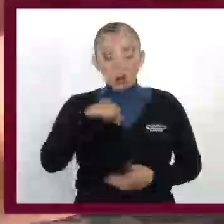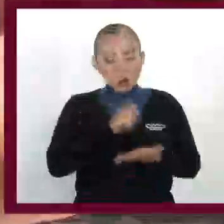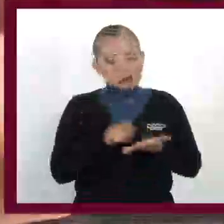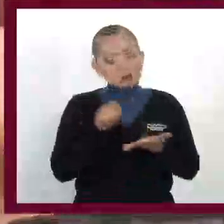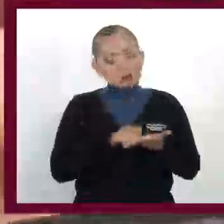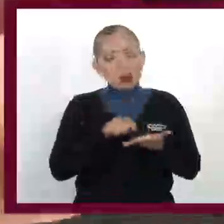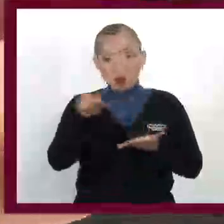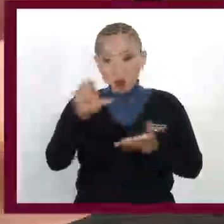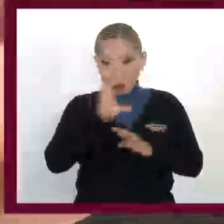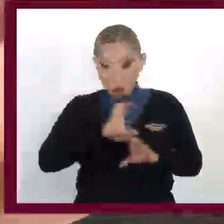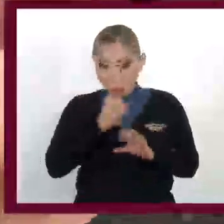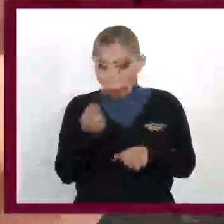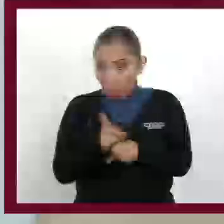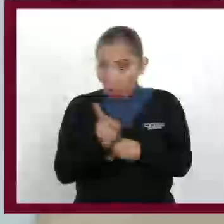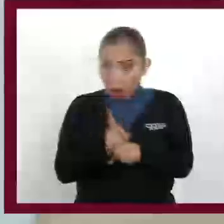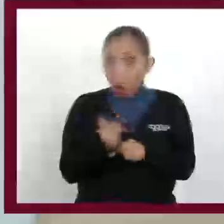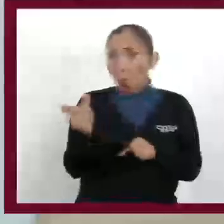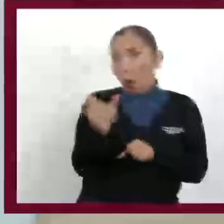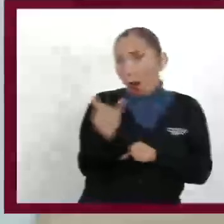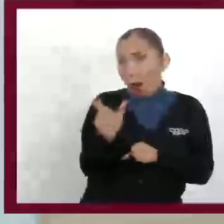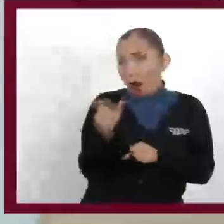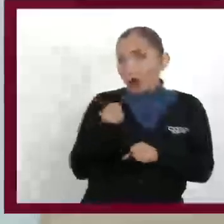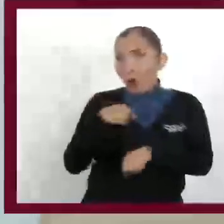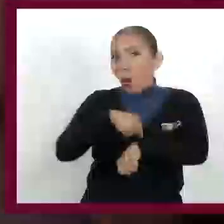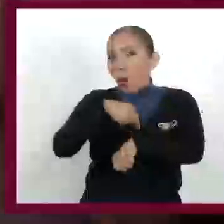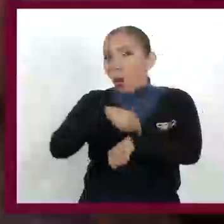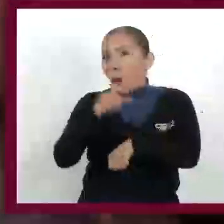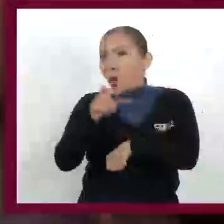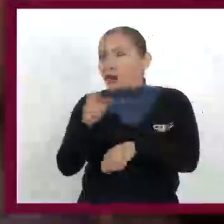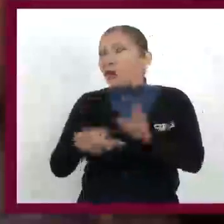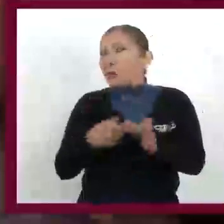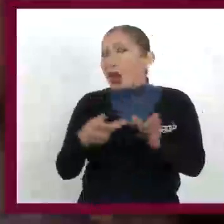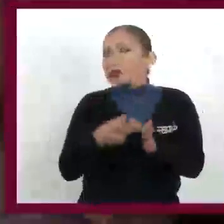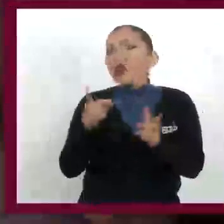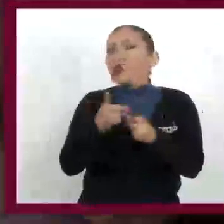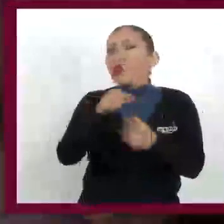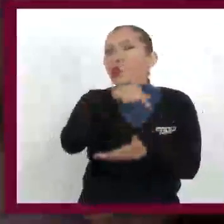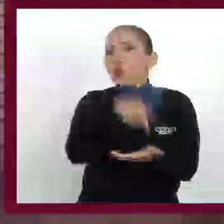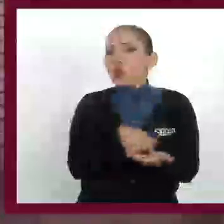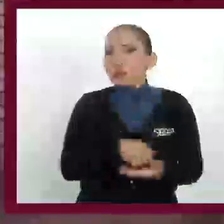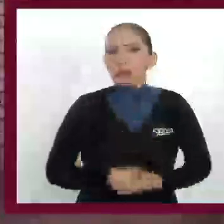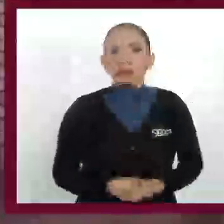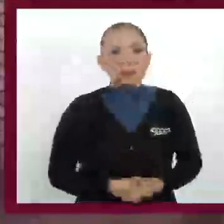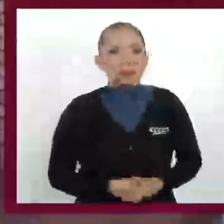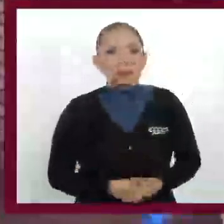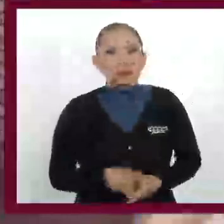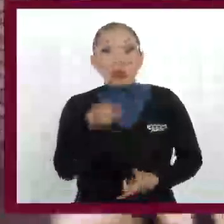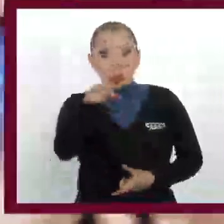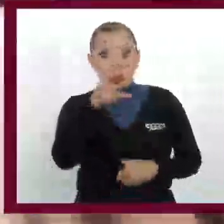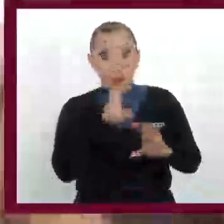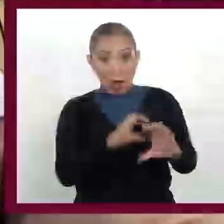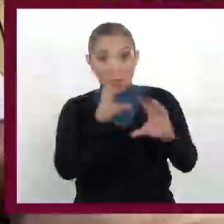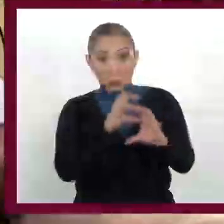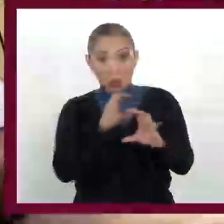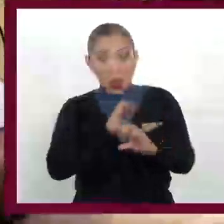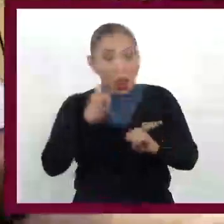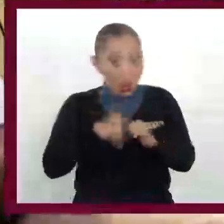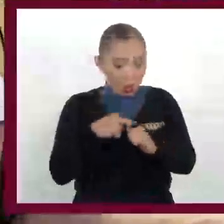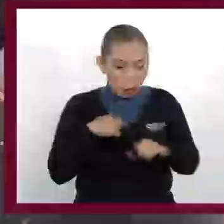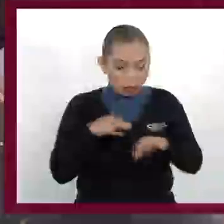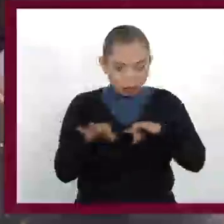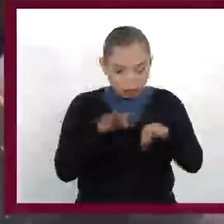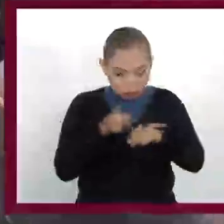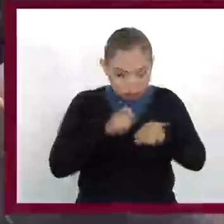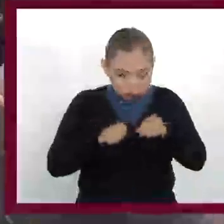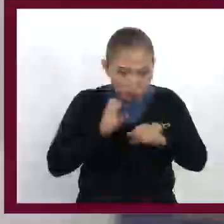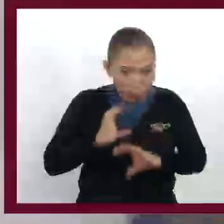Anota qué tanto cantas al día. También toma nota de las horas, cuántas veces y en qué lugares. Si cantas cuando estás haciendo alguna